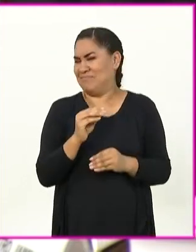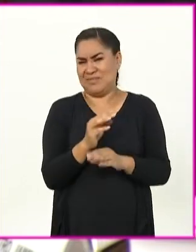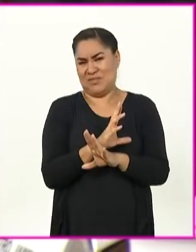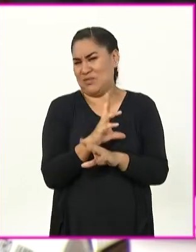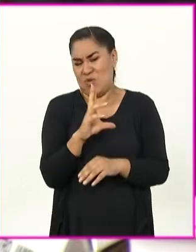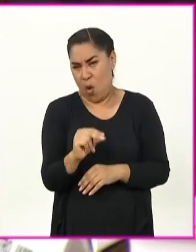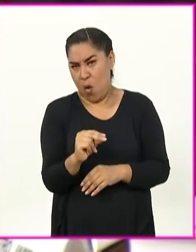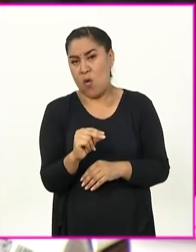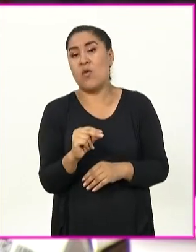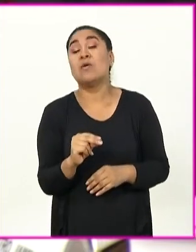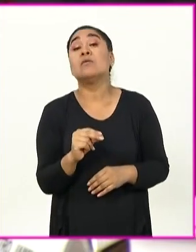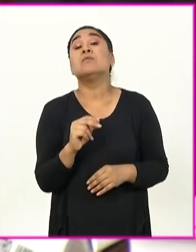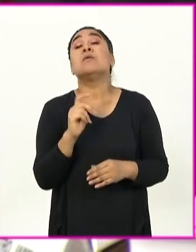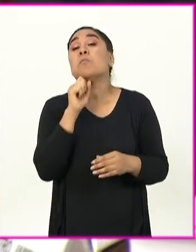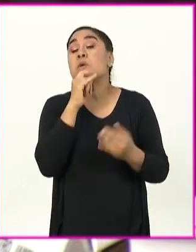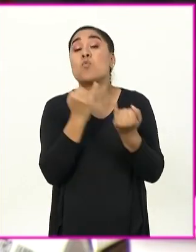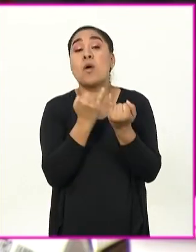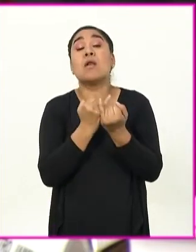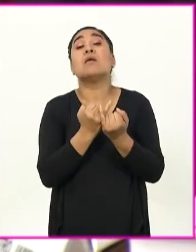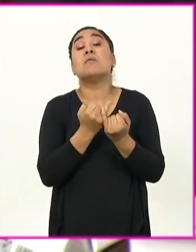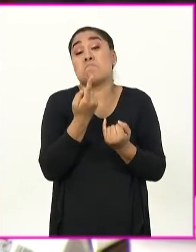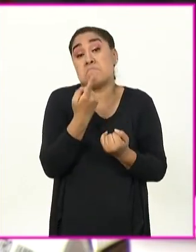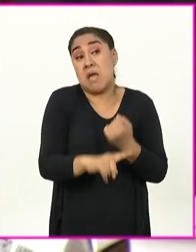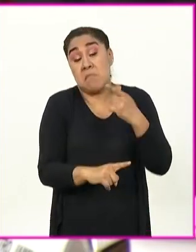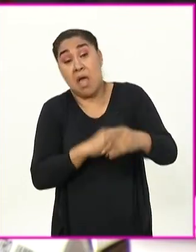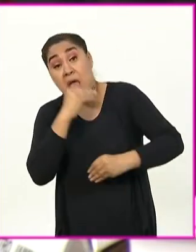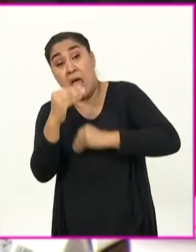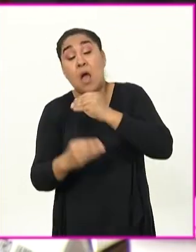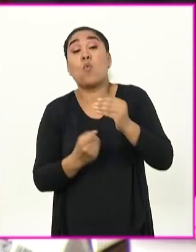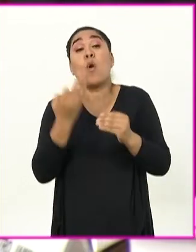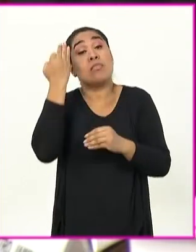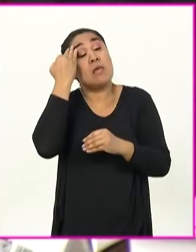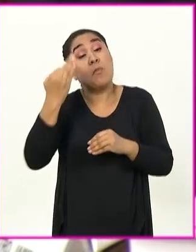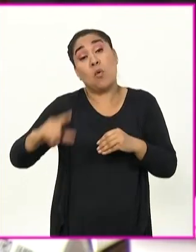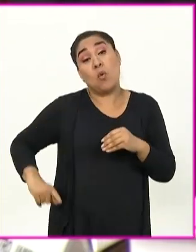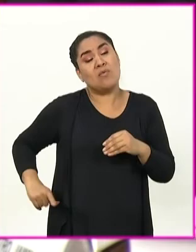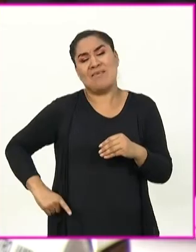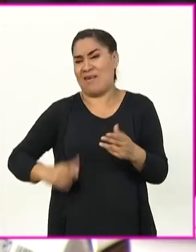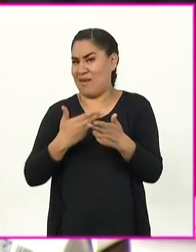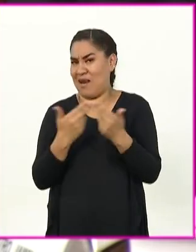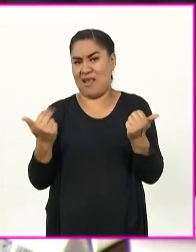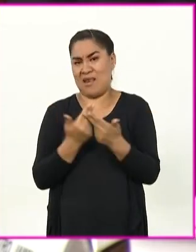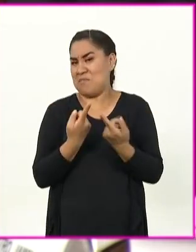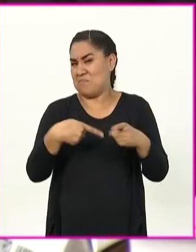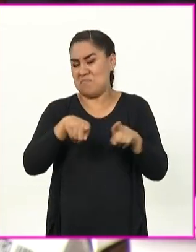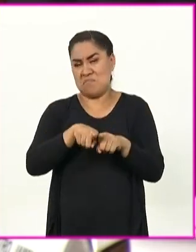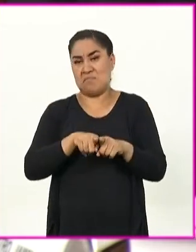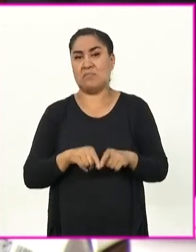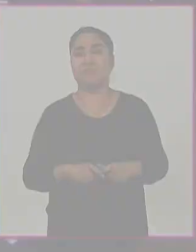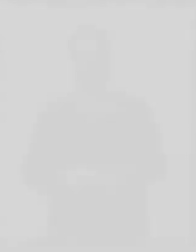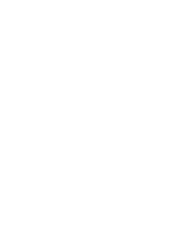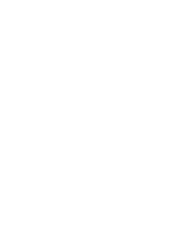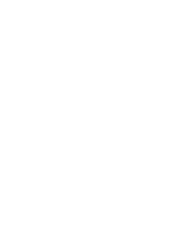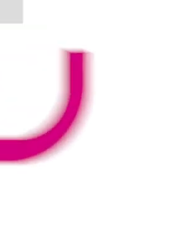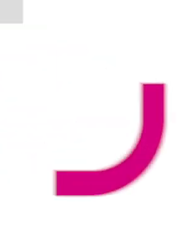puede estar a discusión es el periodo de mandato por el que deberá de gobernar el gobernador electo con ella